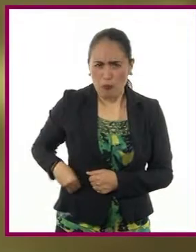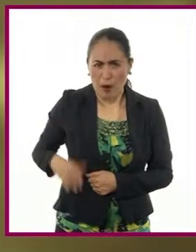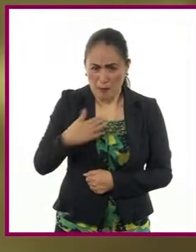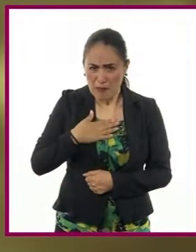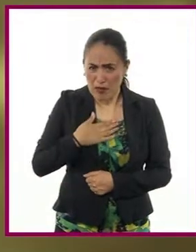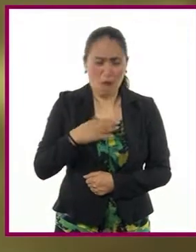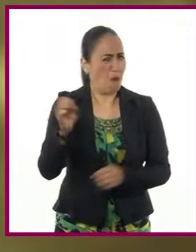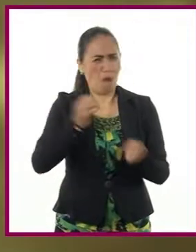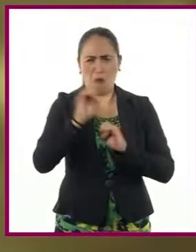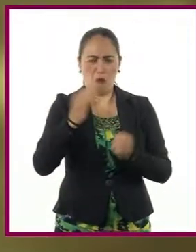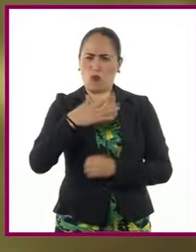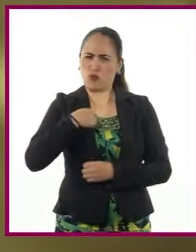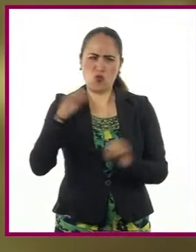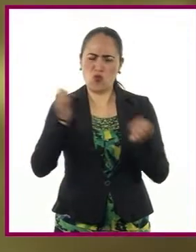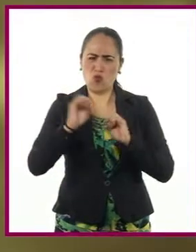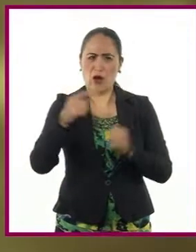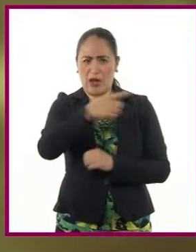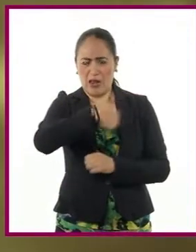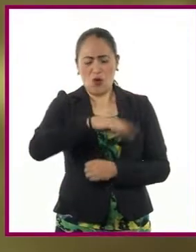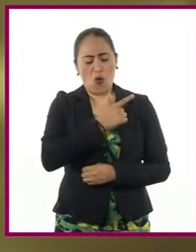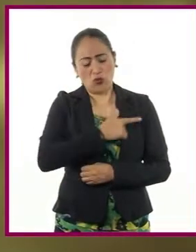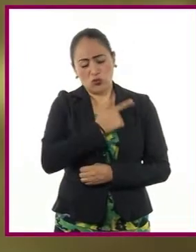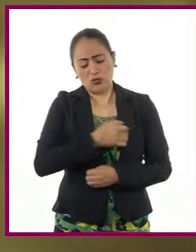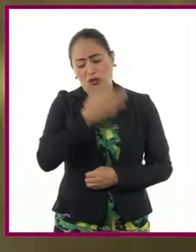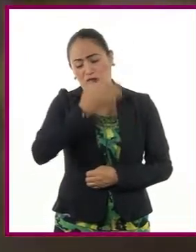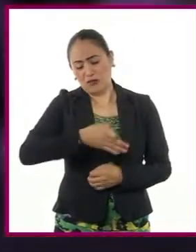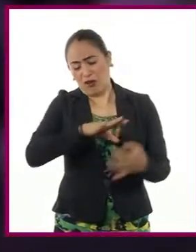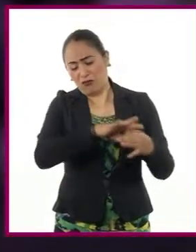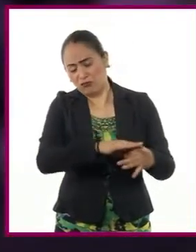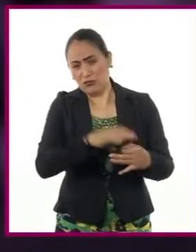mía solo para darles gusto y resolver el problema.